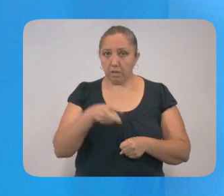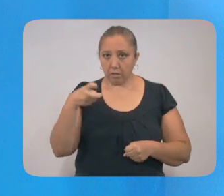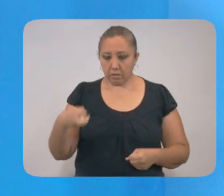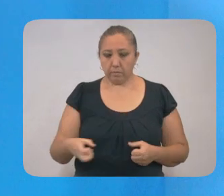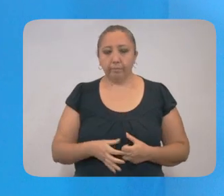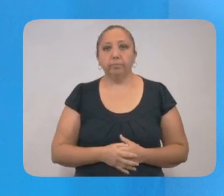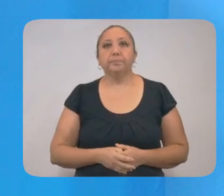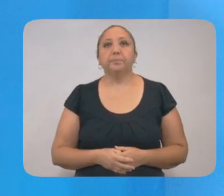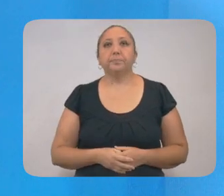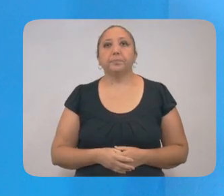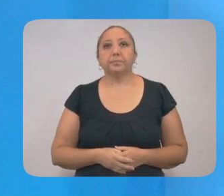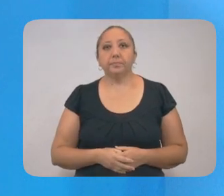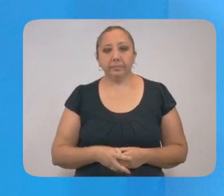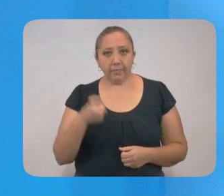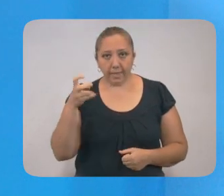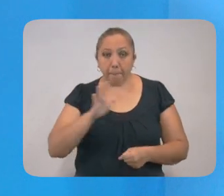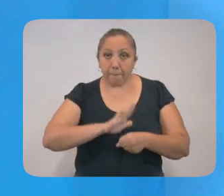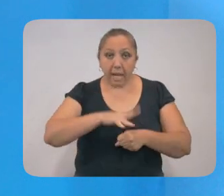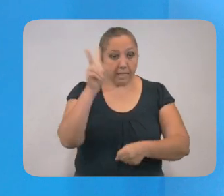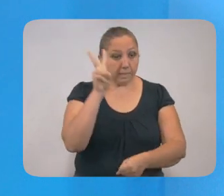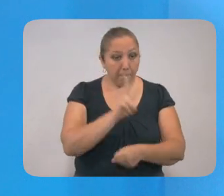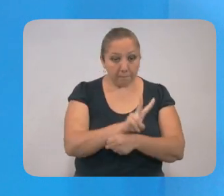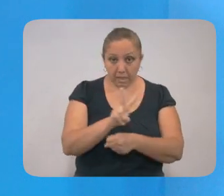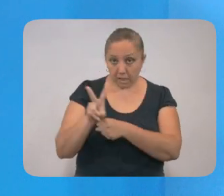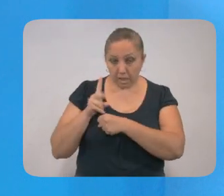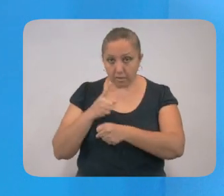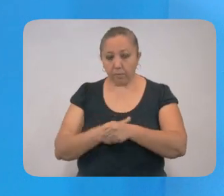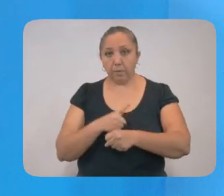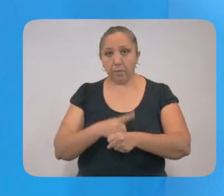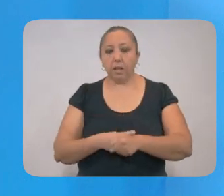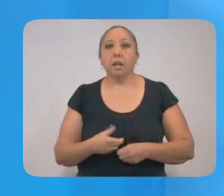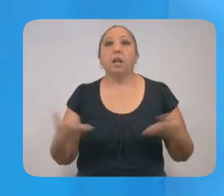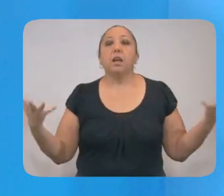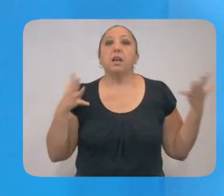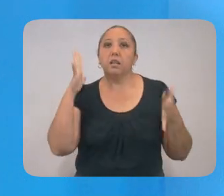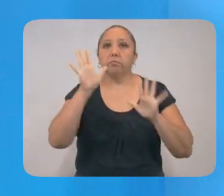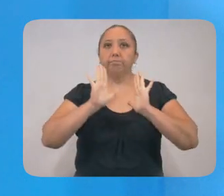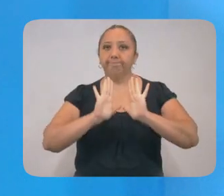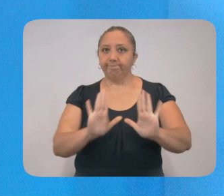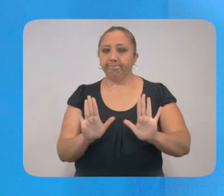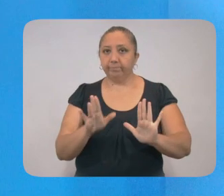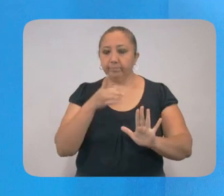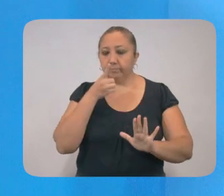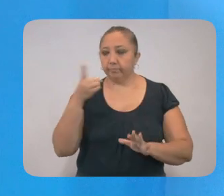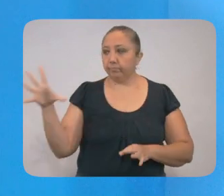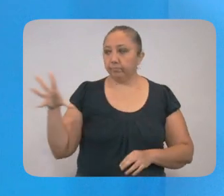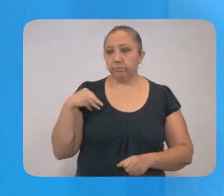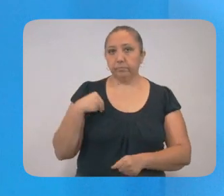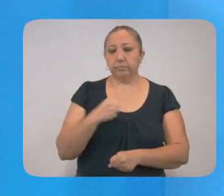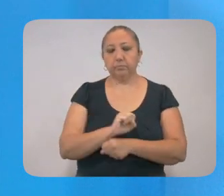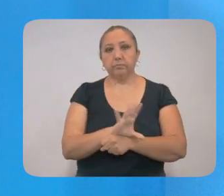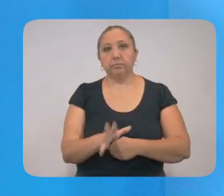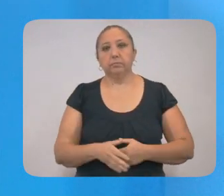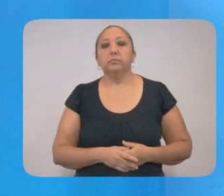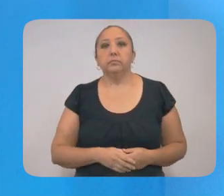estos operativos. Esta mayor vigilancia epidemiológica permitirá cortar oportunamente cadenas de